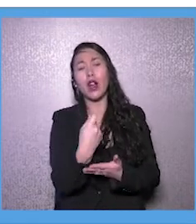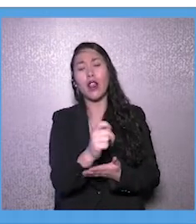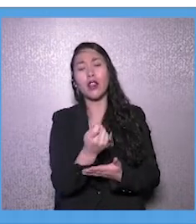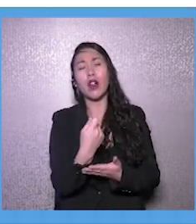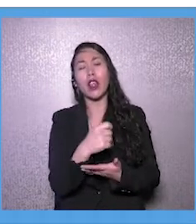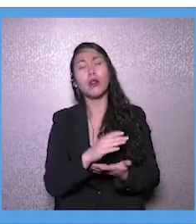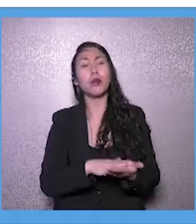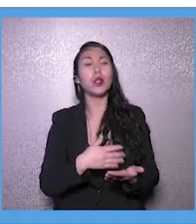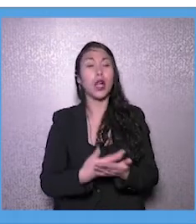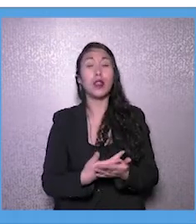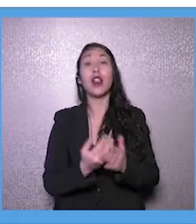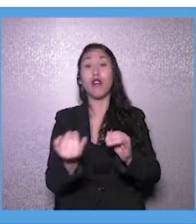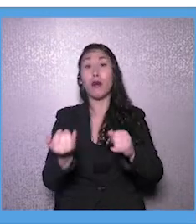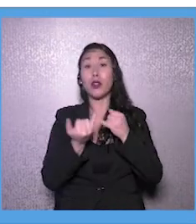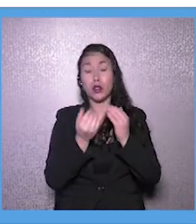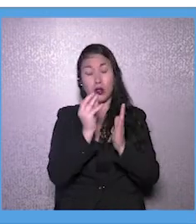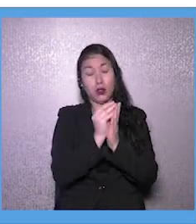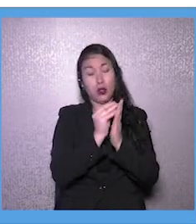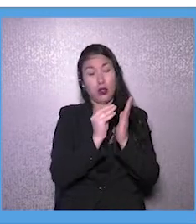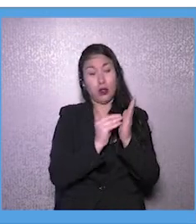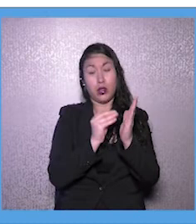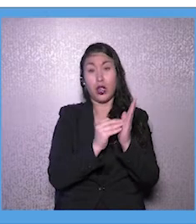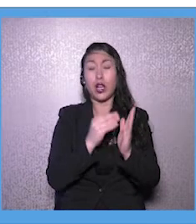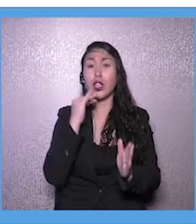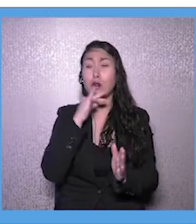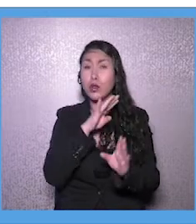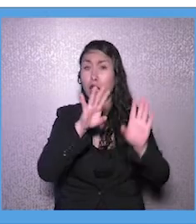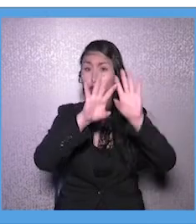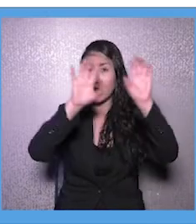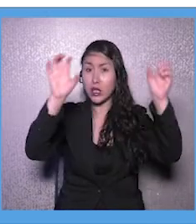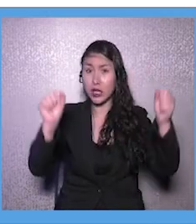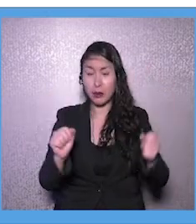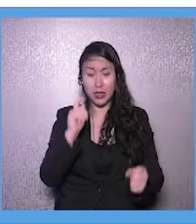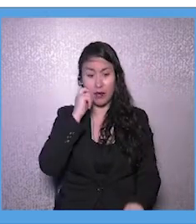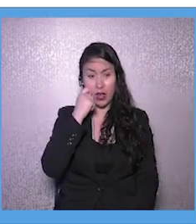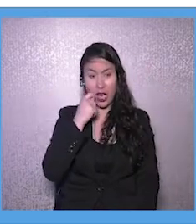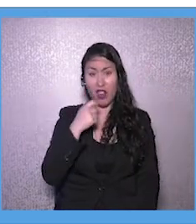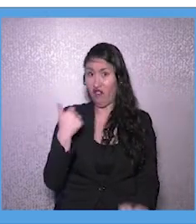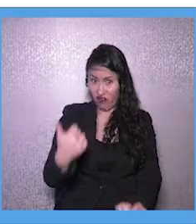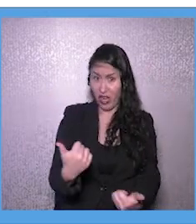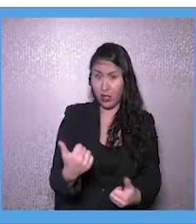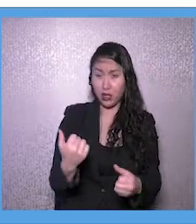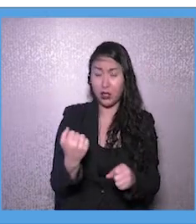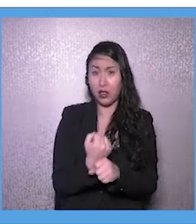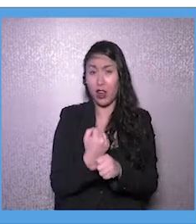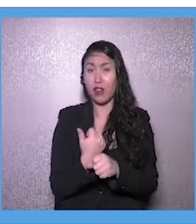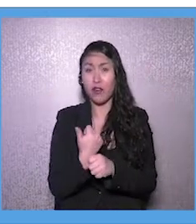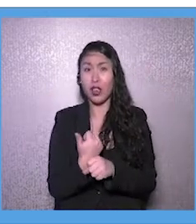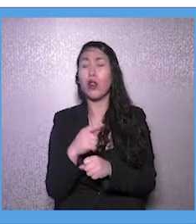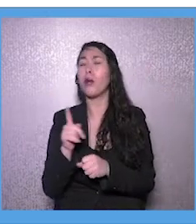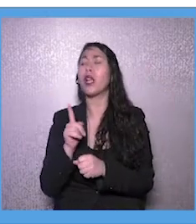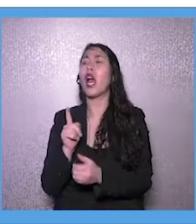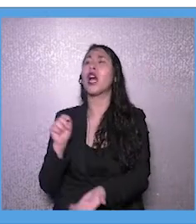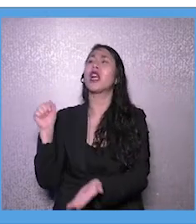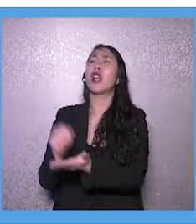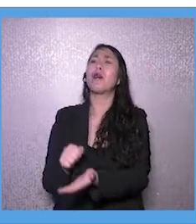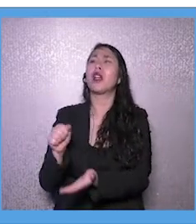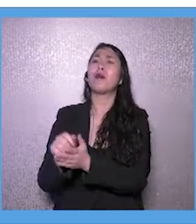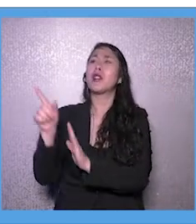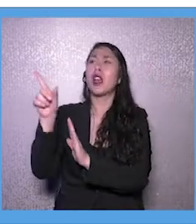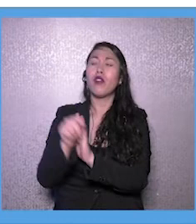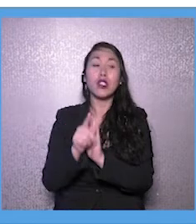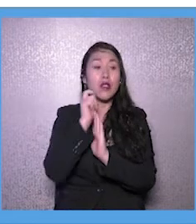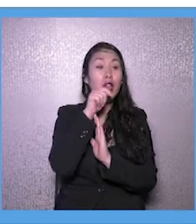registrando. ¿Sí? El que ocupa un sistema no quiere decir que lo están ocupando bien. No porque el clínico dejó de reclamar a la mesa de ayuda, el sistema